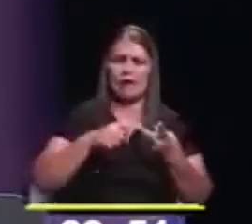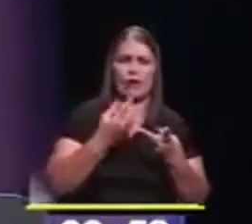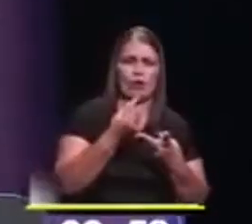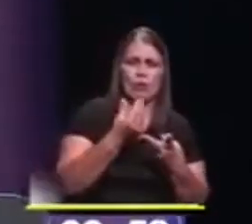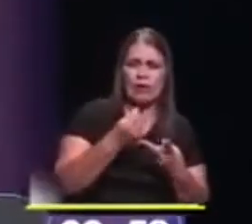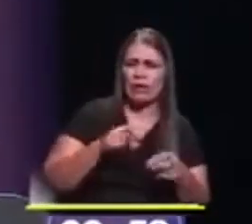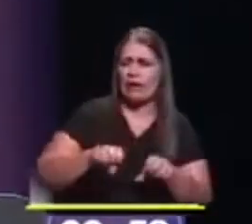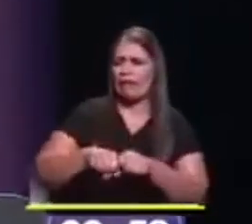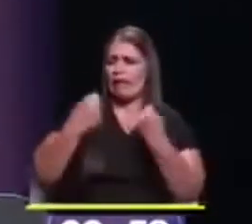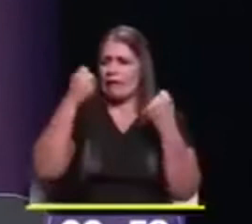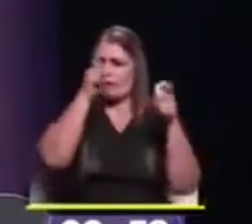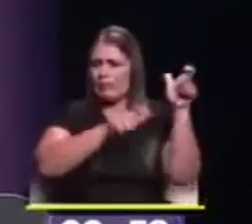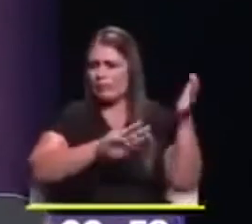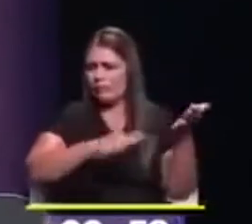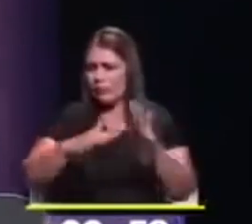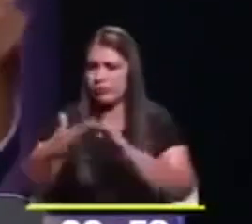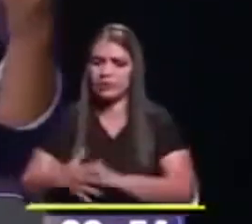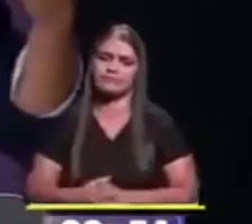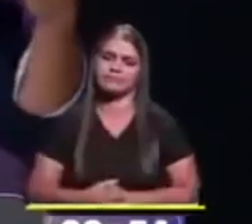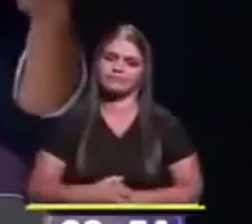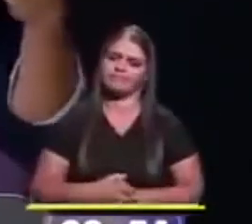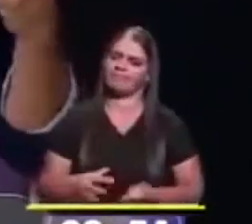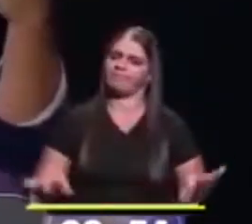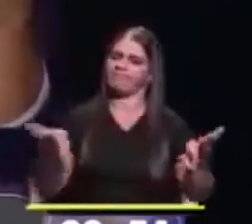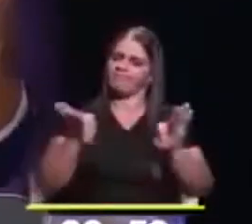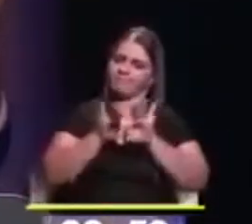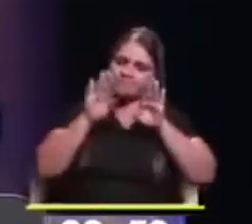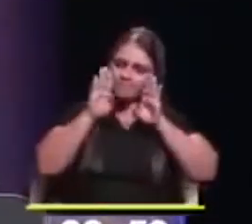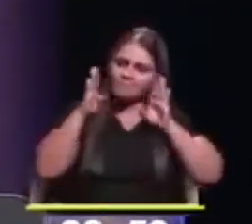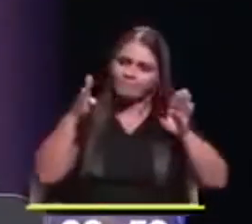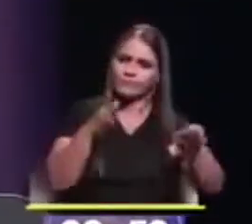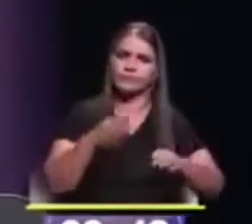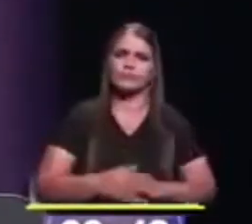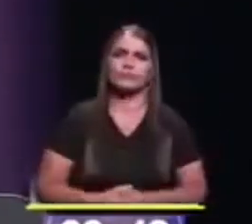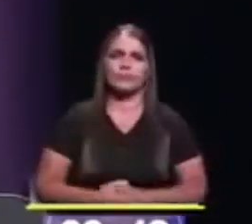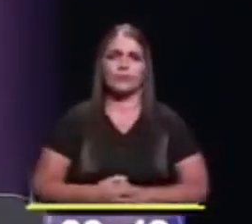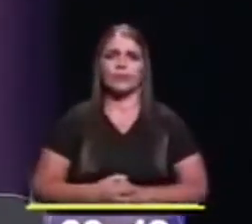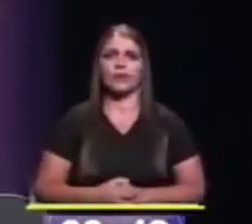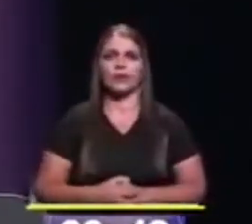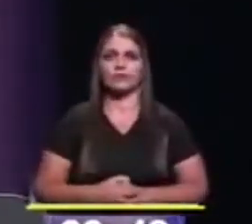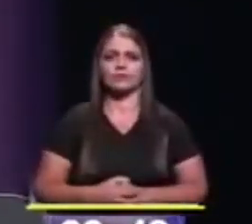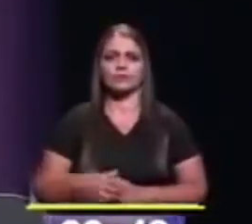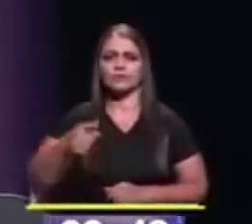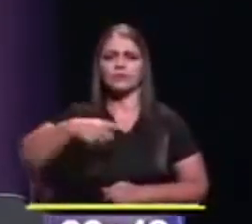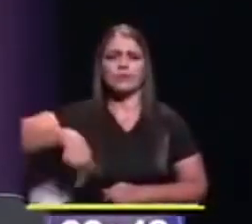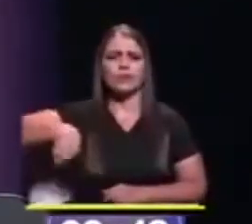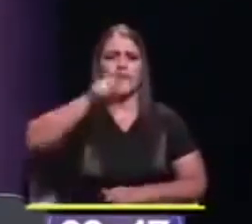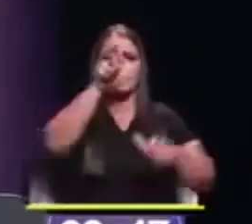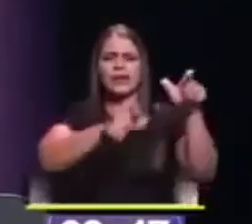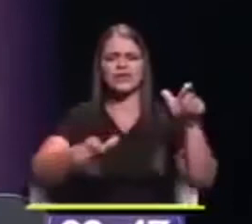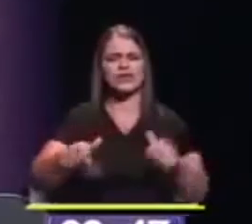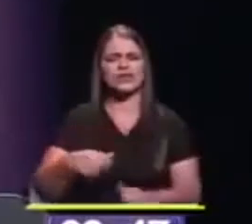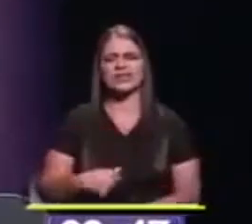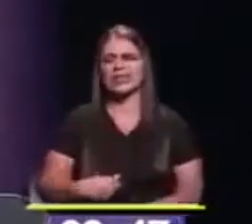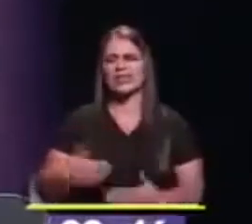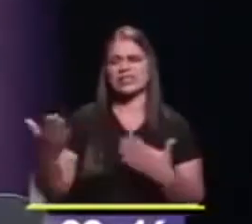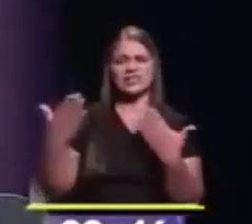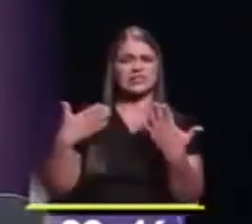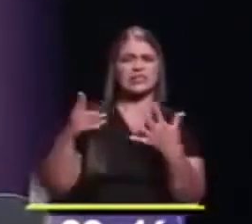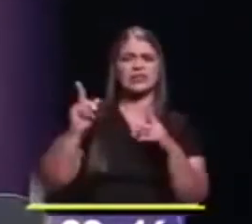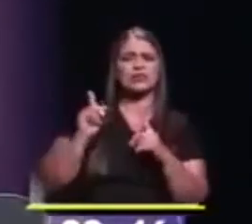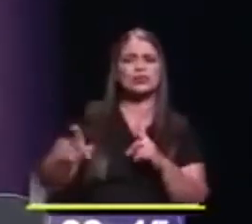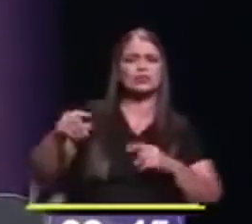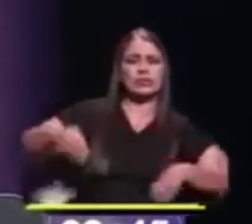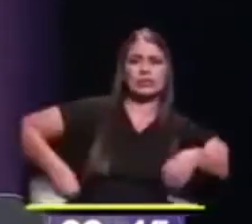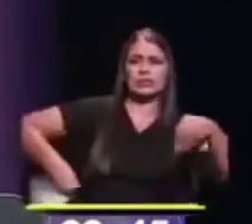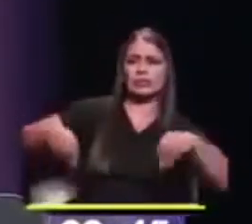que necesitamos con urgencia. Tenemos hoy la indignación nacional asociada con la corrupción, que destruye la confianza, que destruye